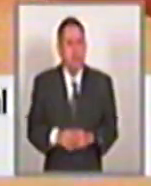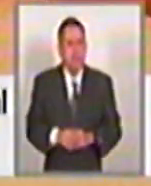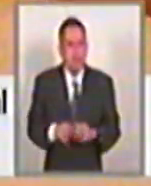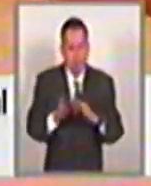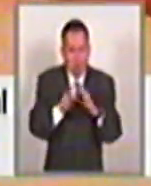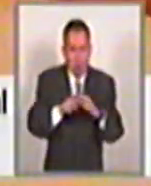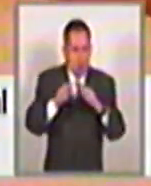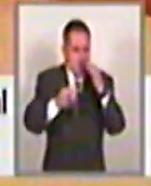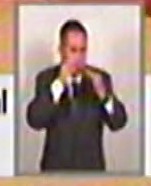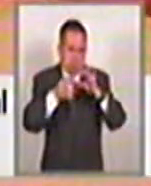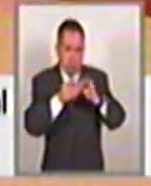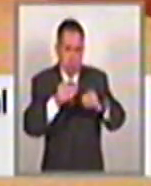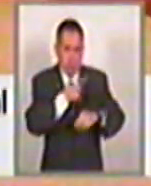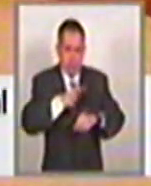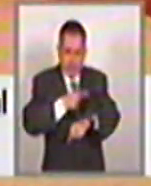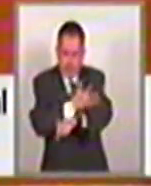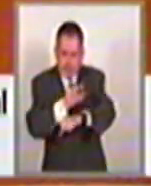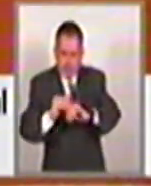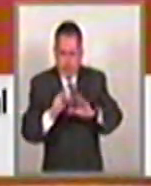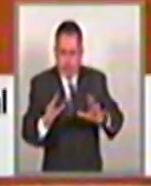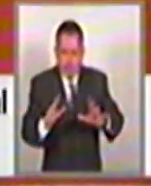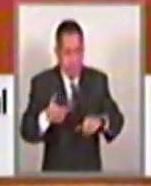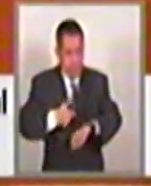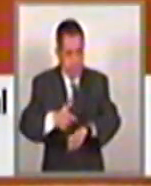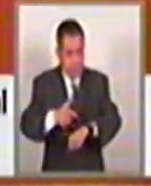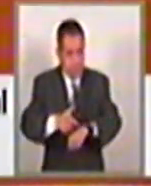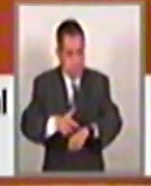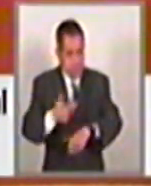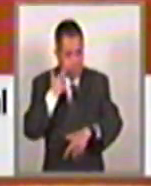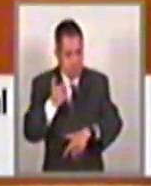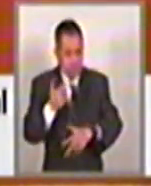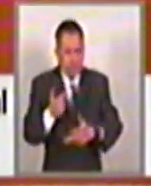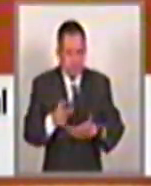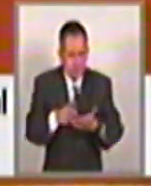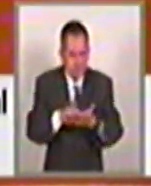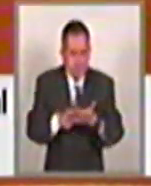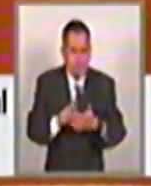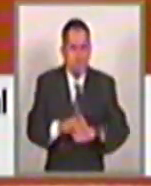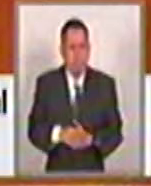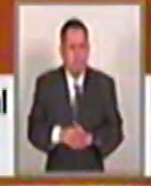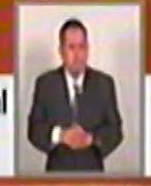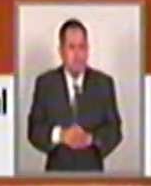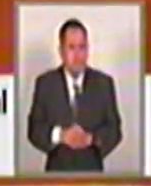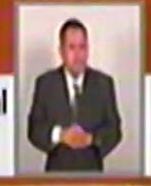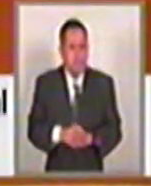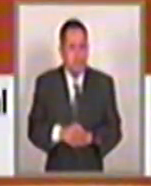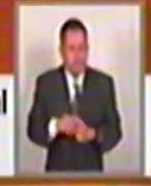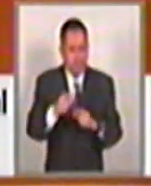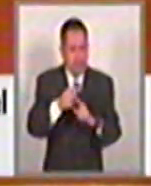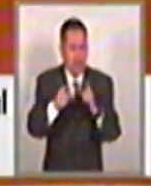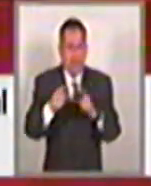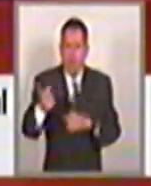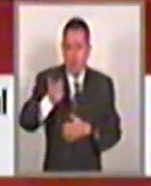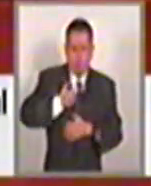que se transparentarán los tiempos y los proveedores, dice, por tiempo medio,